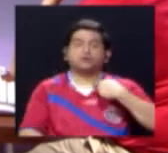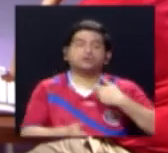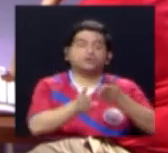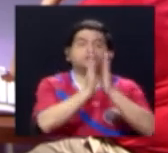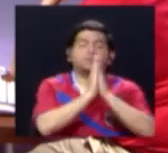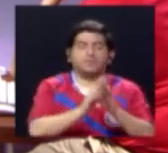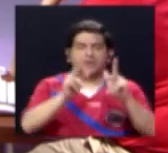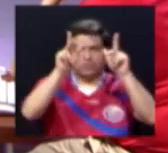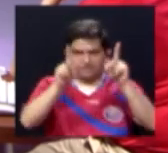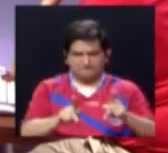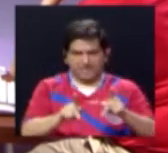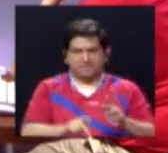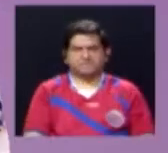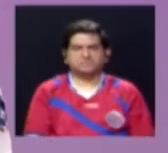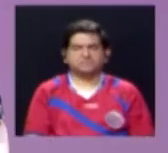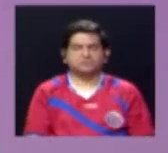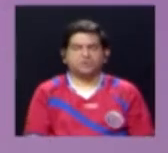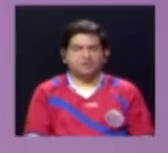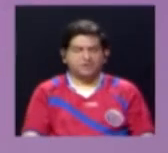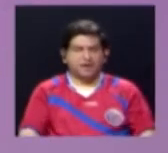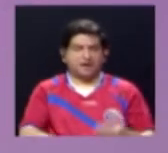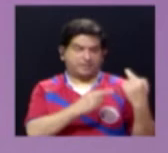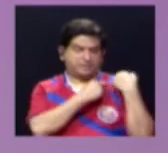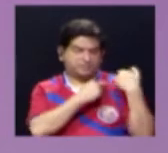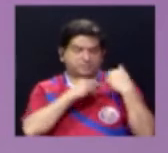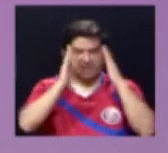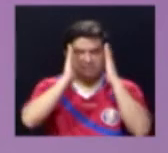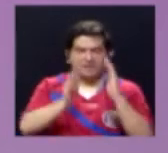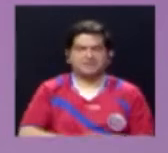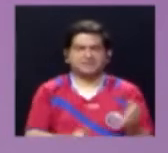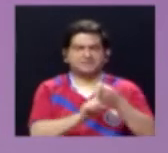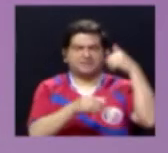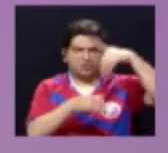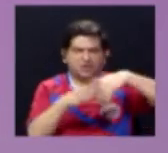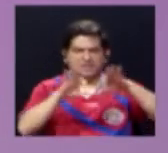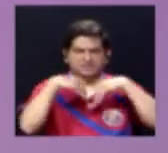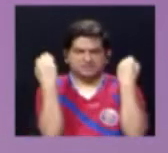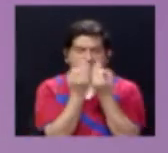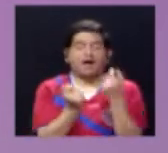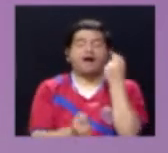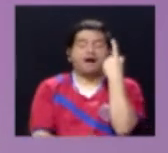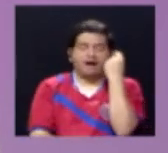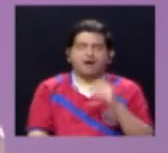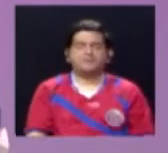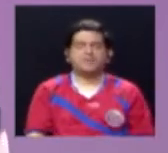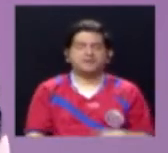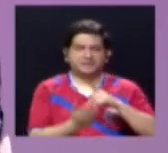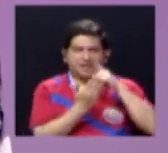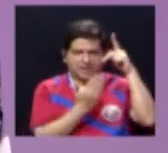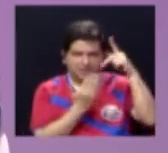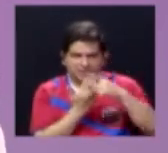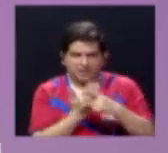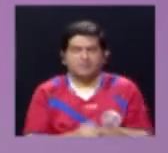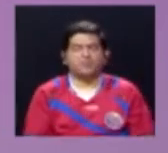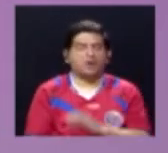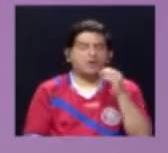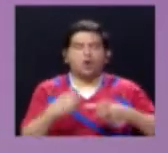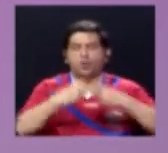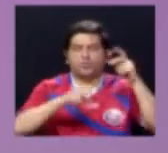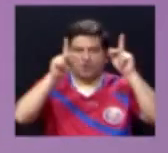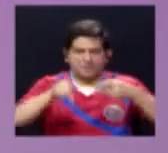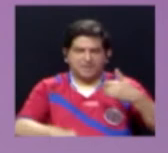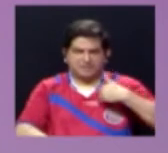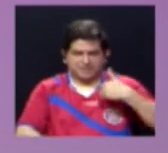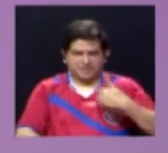pido con el agente de violencia intrafamiliar ese sí va a entender la dimensión del programa del problema para esa persona